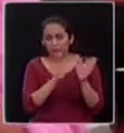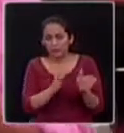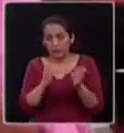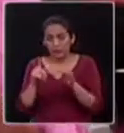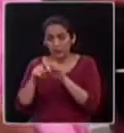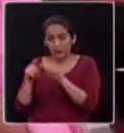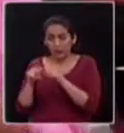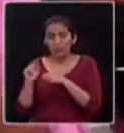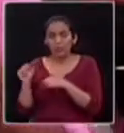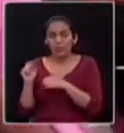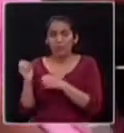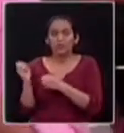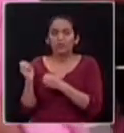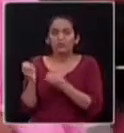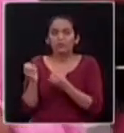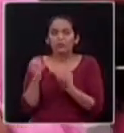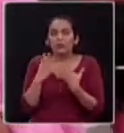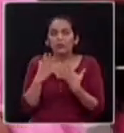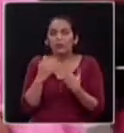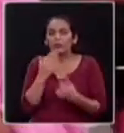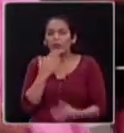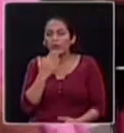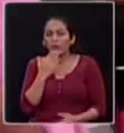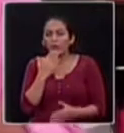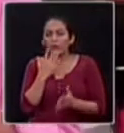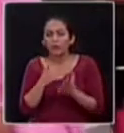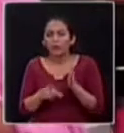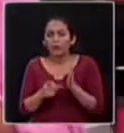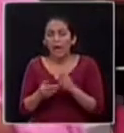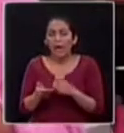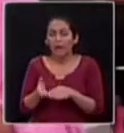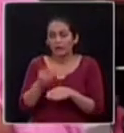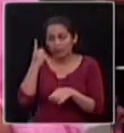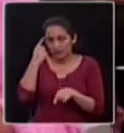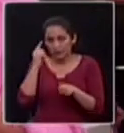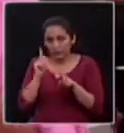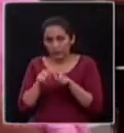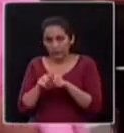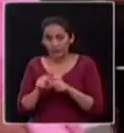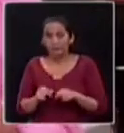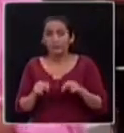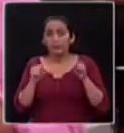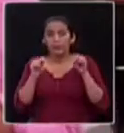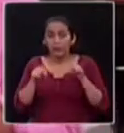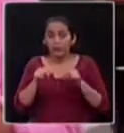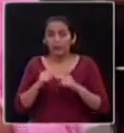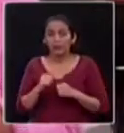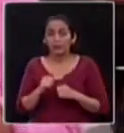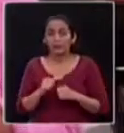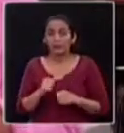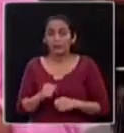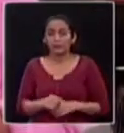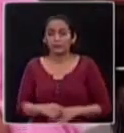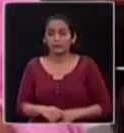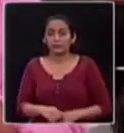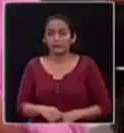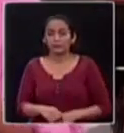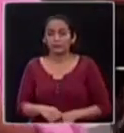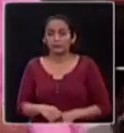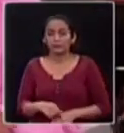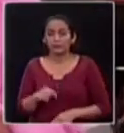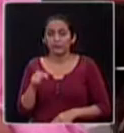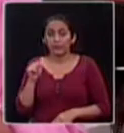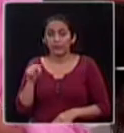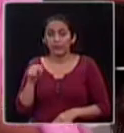Villasís, conversó sobre cómo se dieron las negociaciones. También el principal dirigente de esta empresa televisiva, Francisco Casal, se